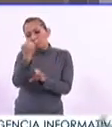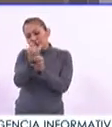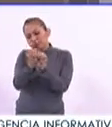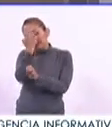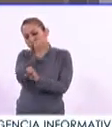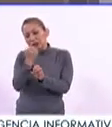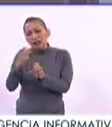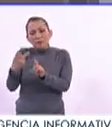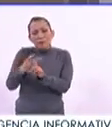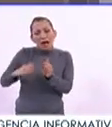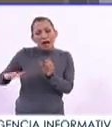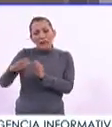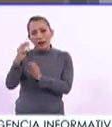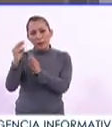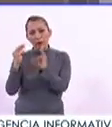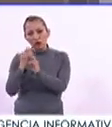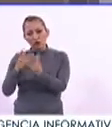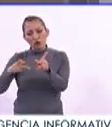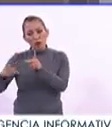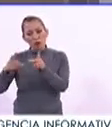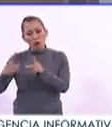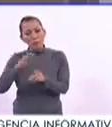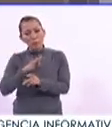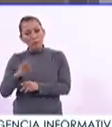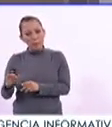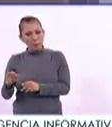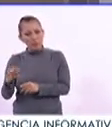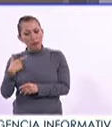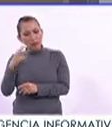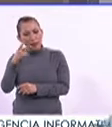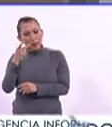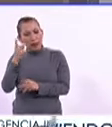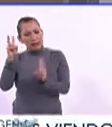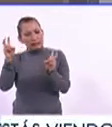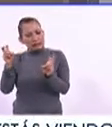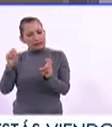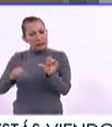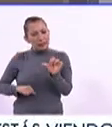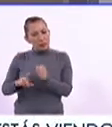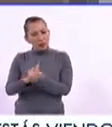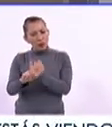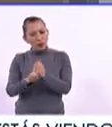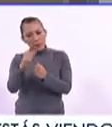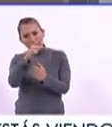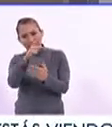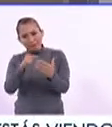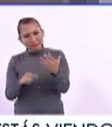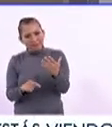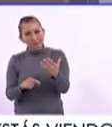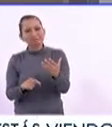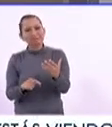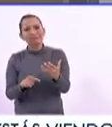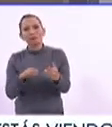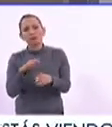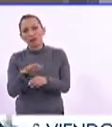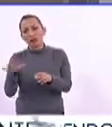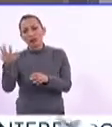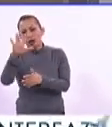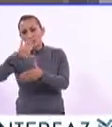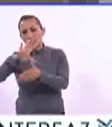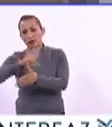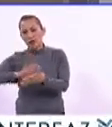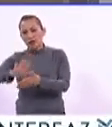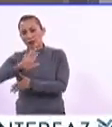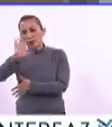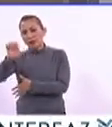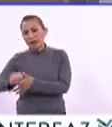estudio del fenómeno global del fútbol podemos abordar dinámicas y problemáticas del continente